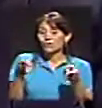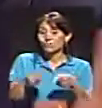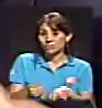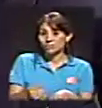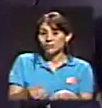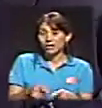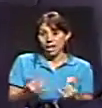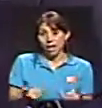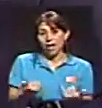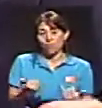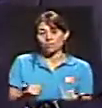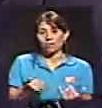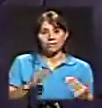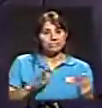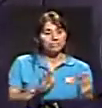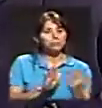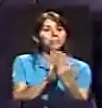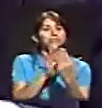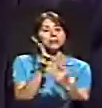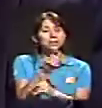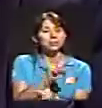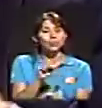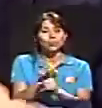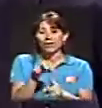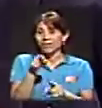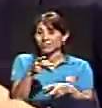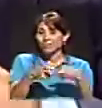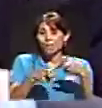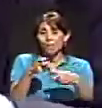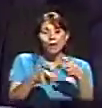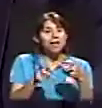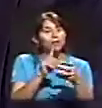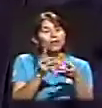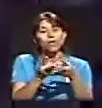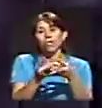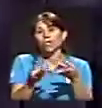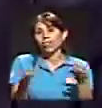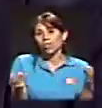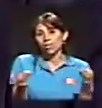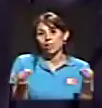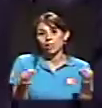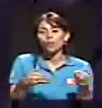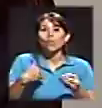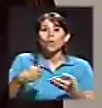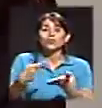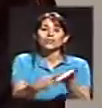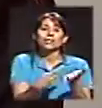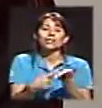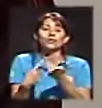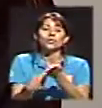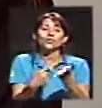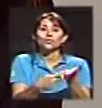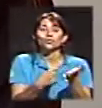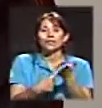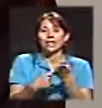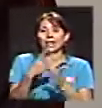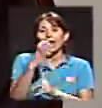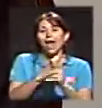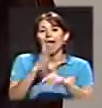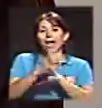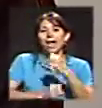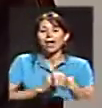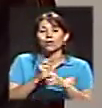enfrentamos hoy en día. Es un dilema que no se resuelve en la discusión anual del presupuesto. Esa discusión anual del presupuesto es